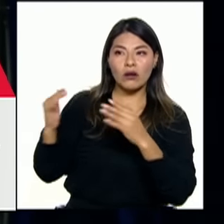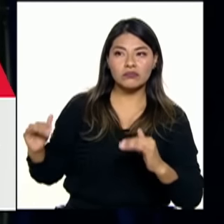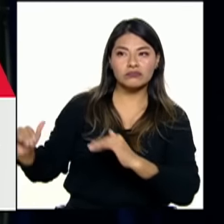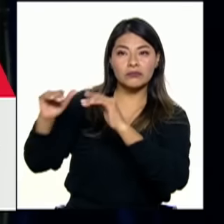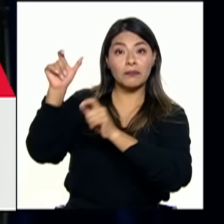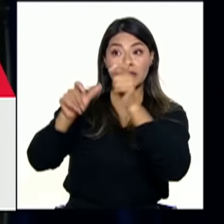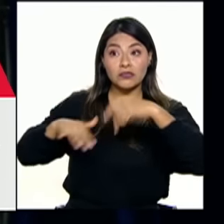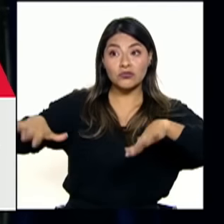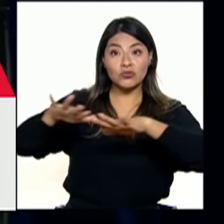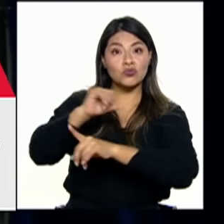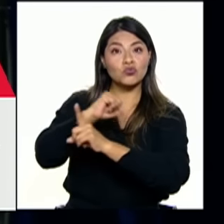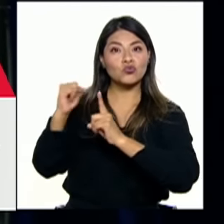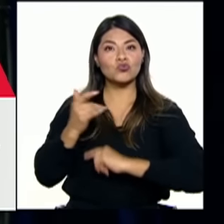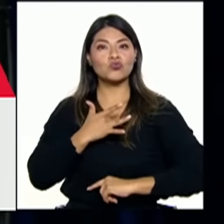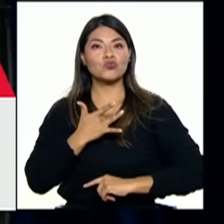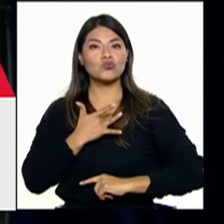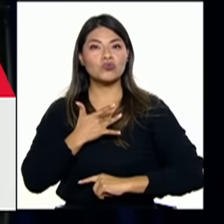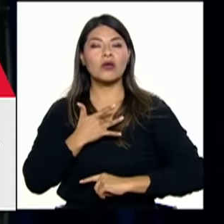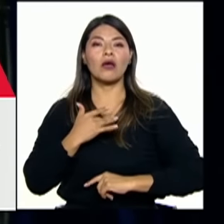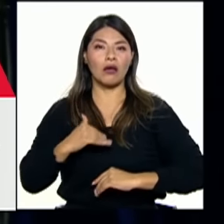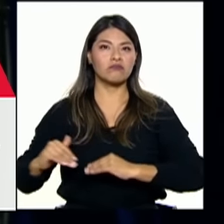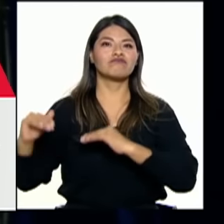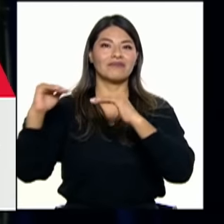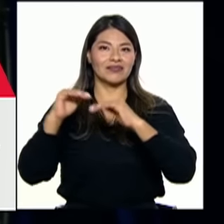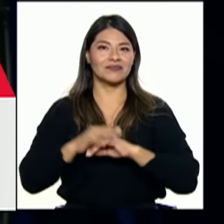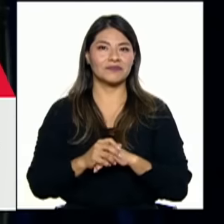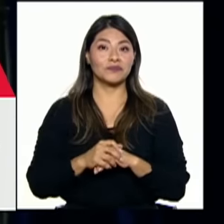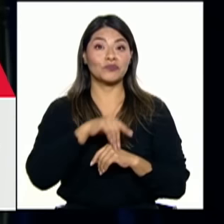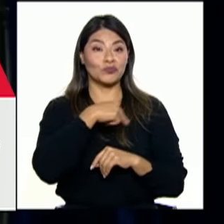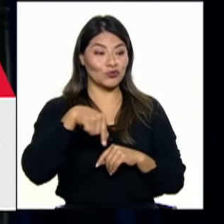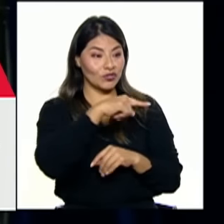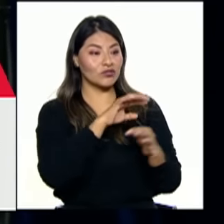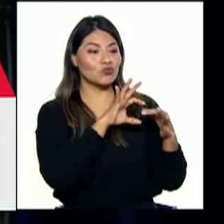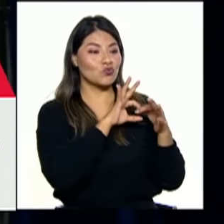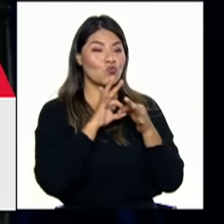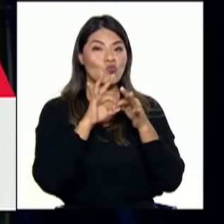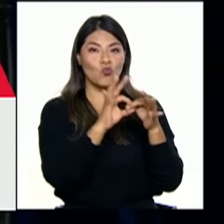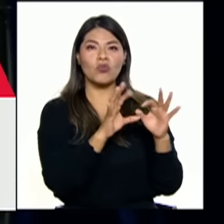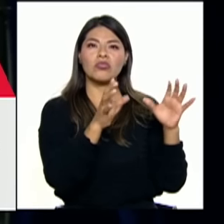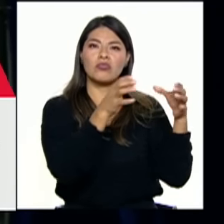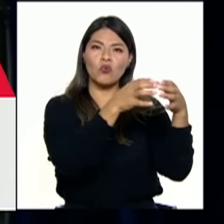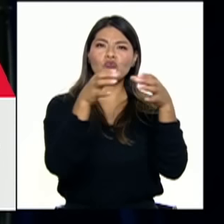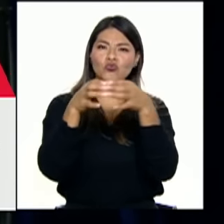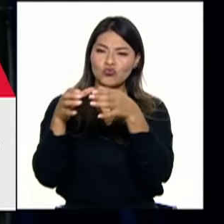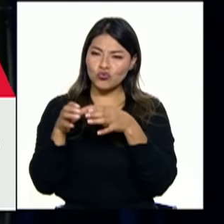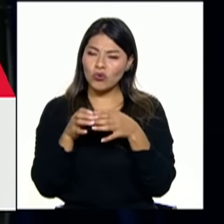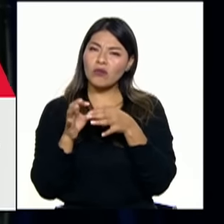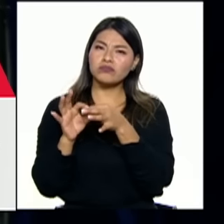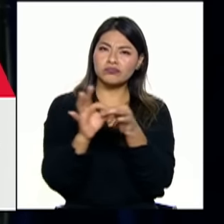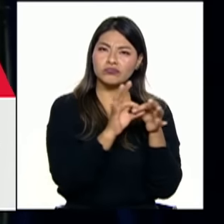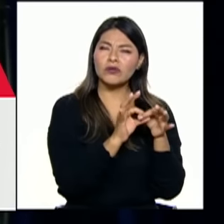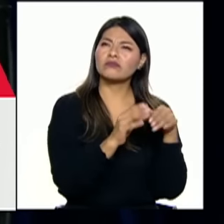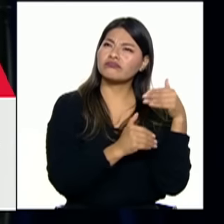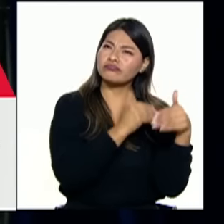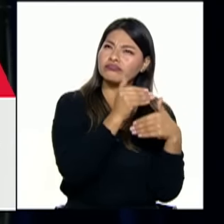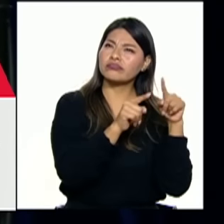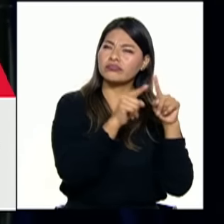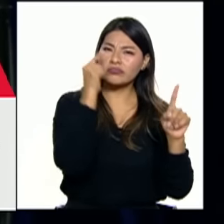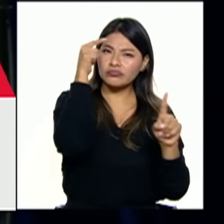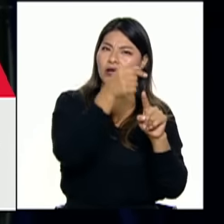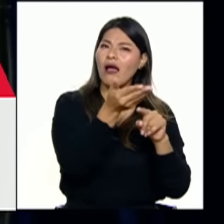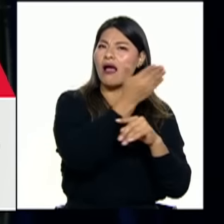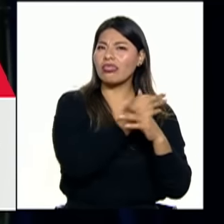de nuestro país. Es a través de este trabajo conjunto que logramos alcanzar resultados